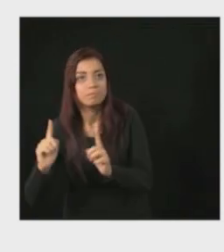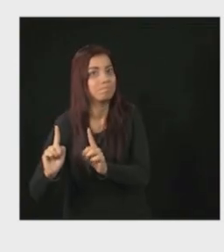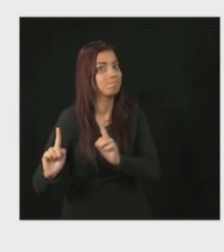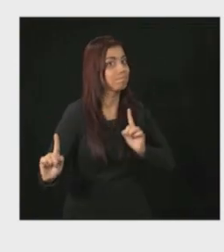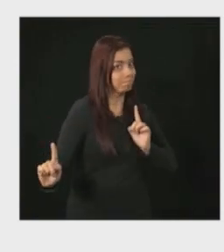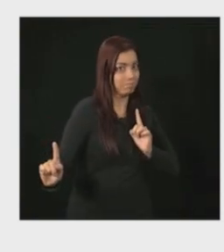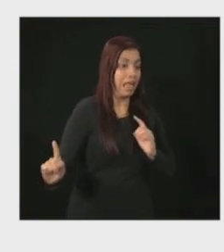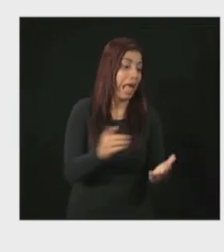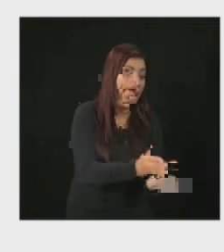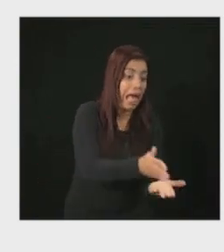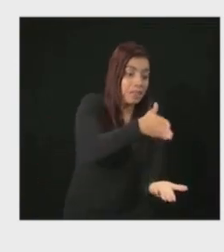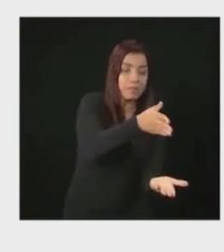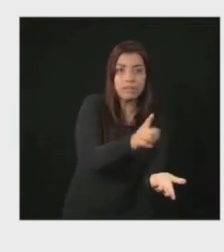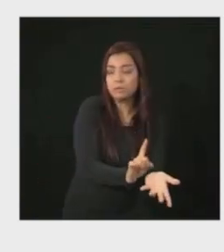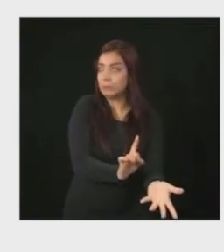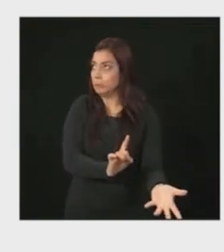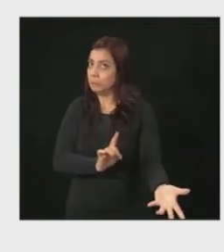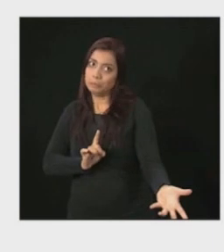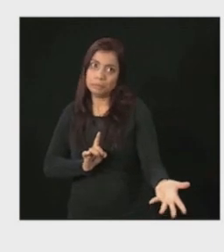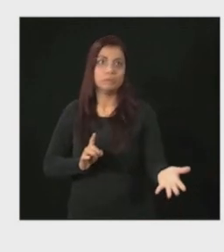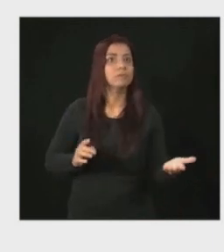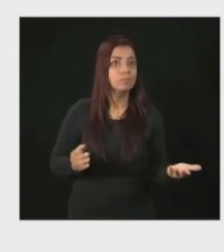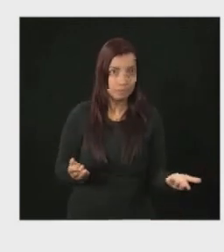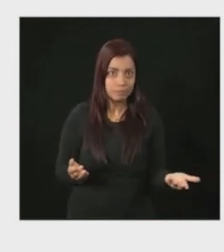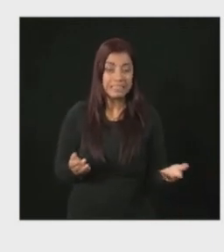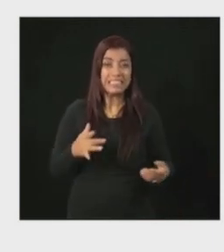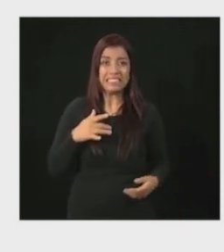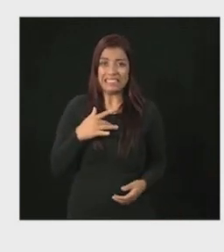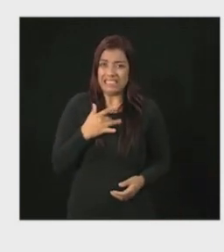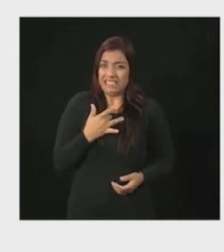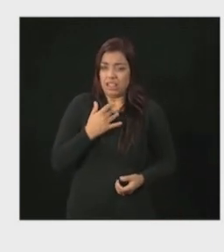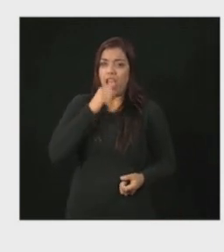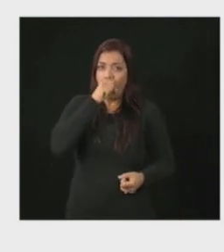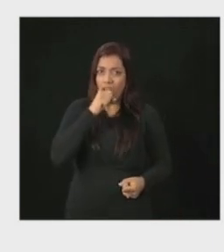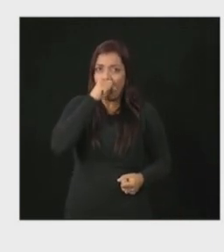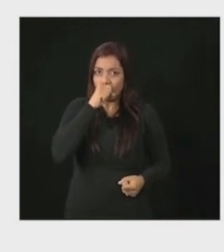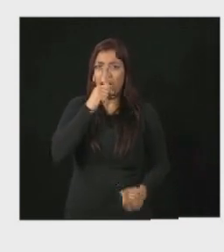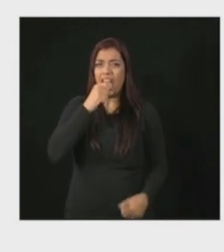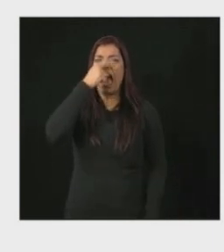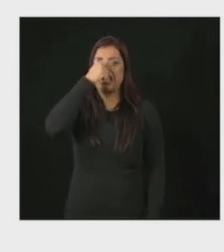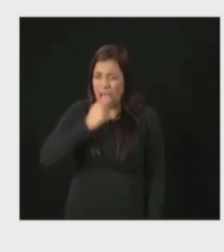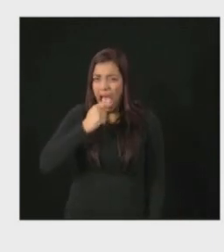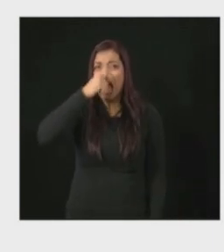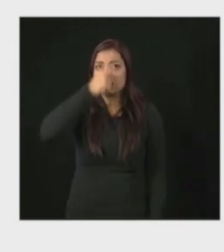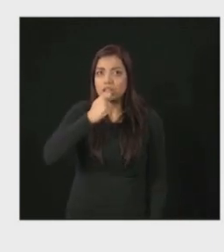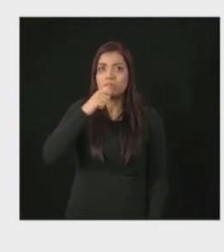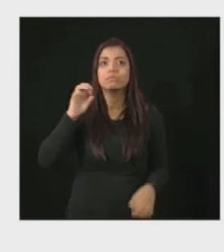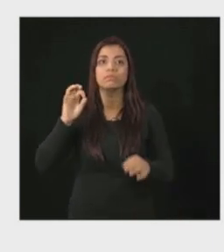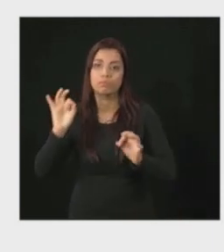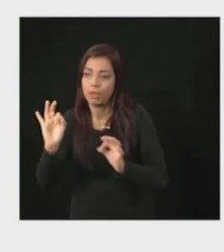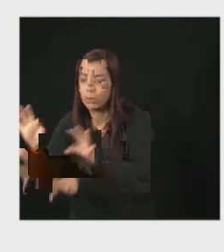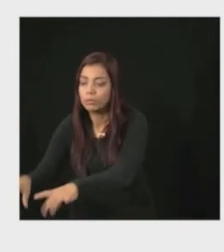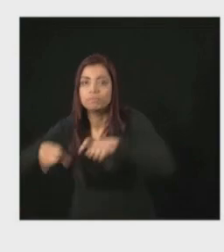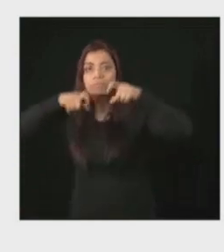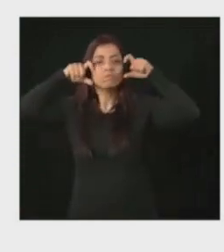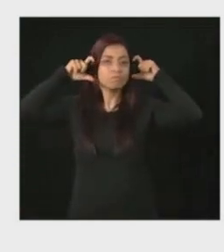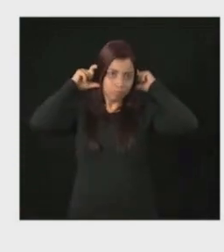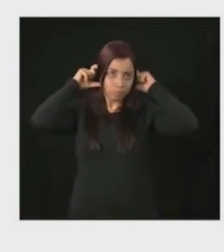perfecto. Bueno, es momento de hacer nuestra segunda pausa. Por favor, no nos cambie, seguimos en instantes.